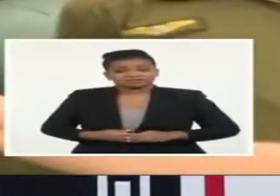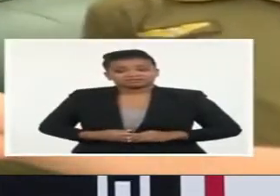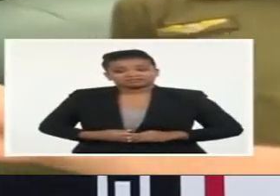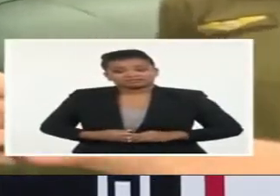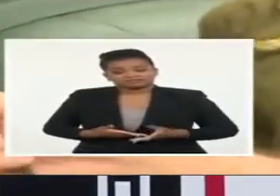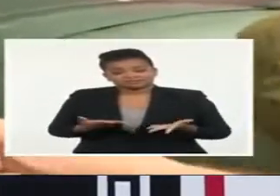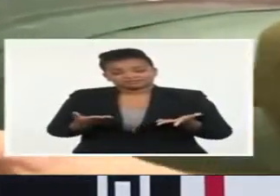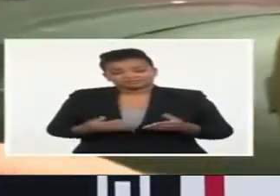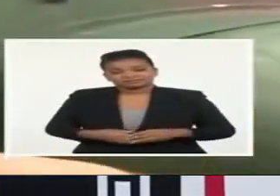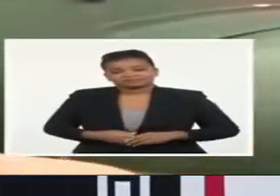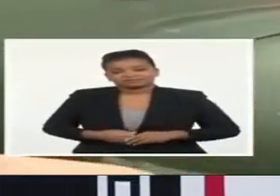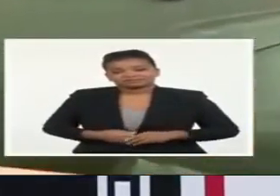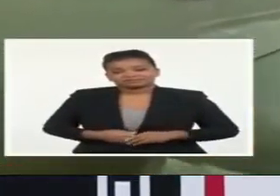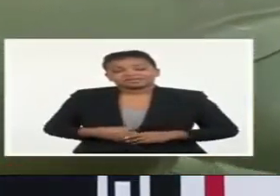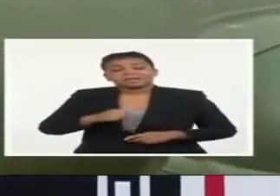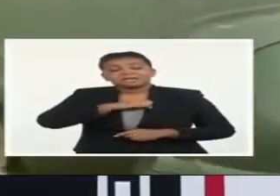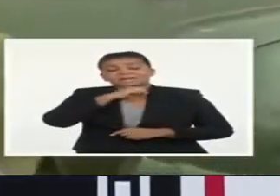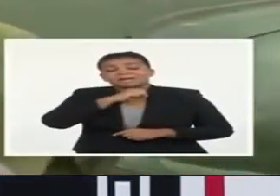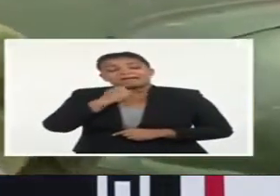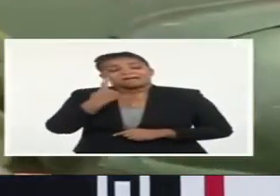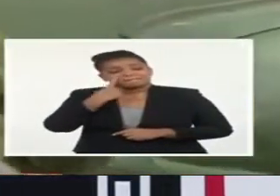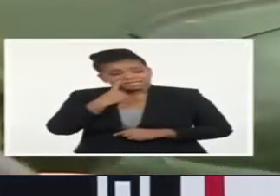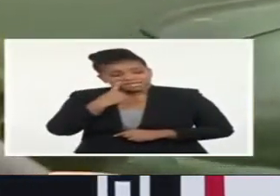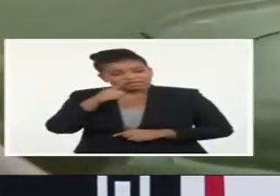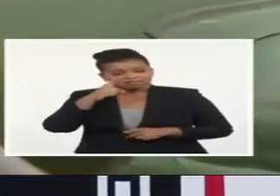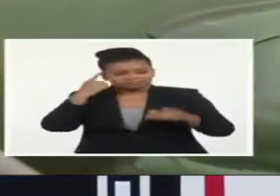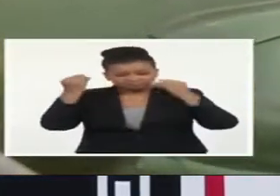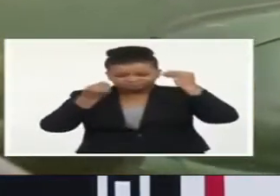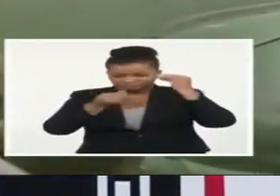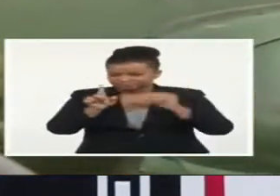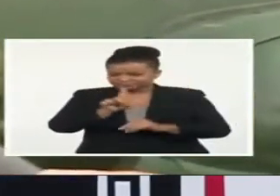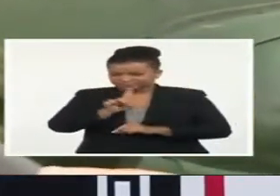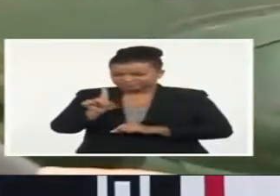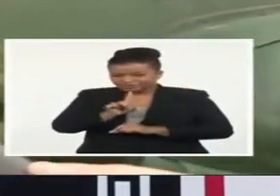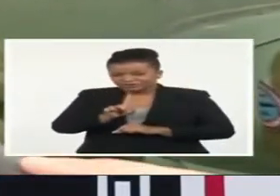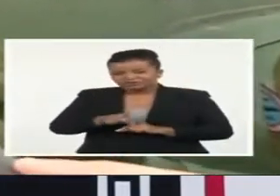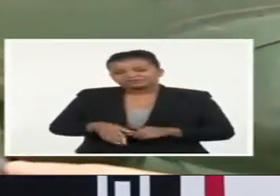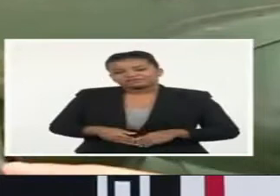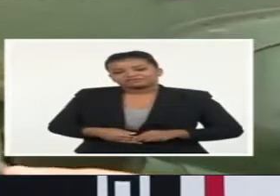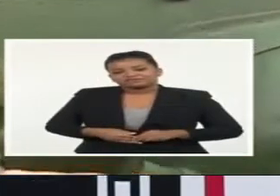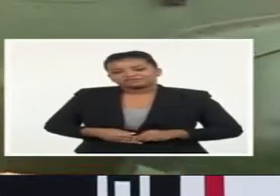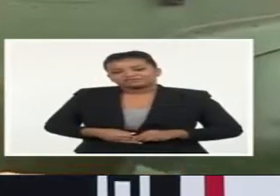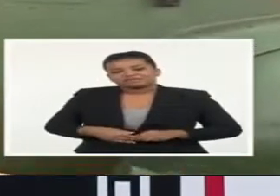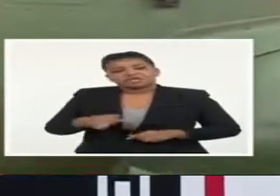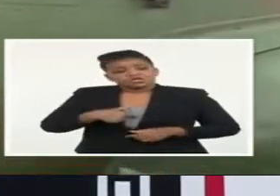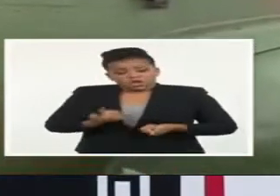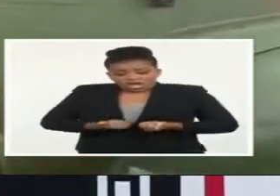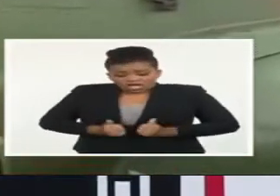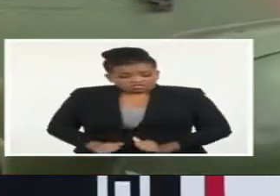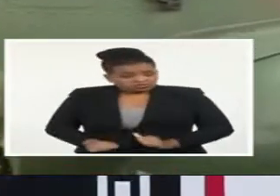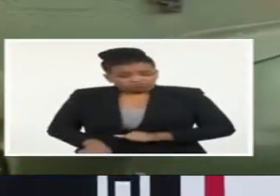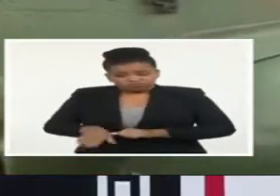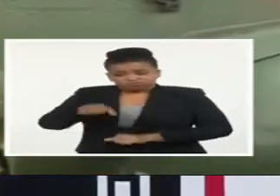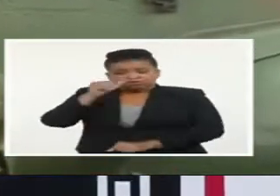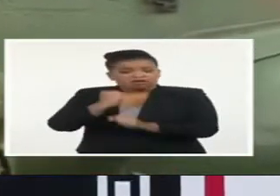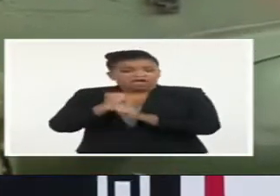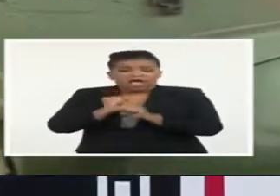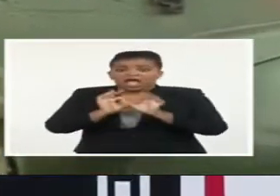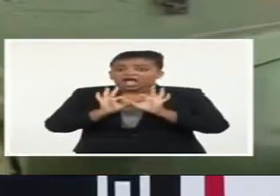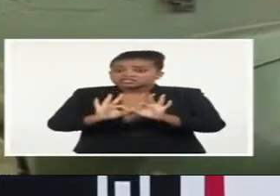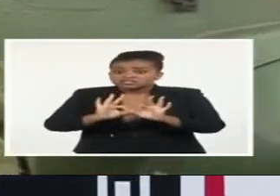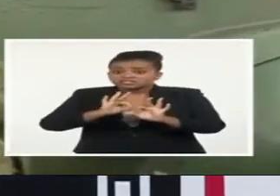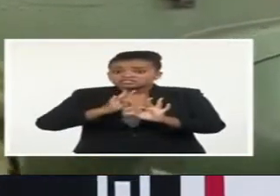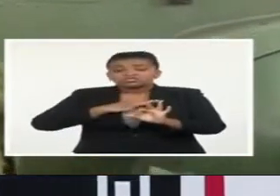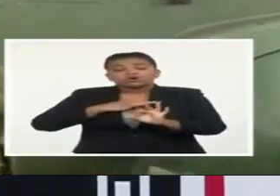Esto va a seguir y la investigación va a seguir y nosotros nos vamos a enterar. Pero ya estamos en